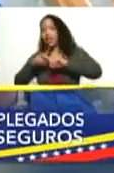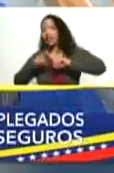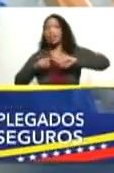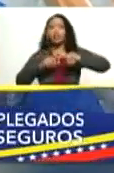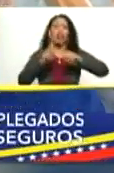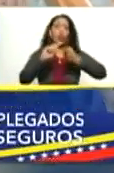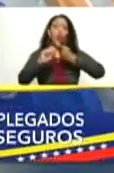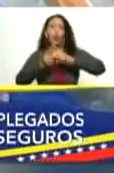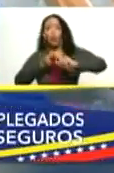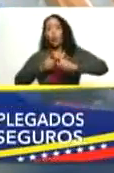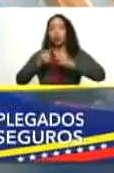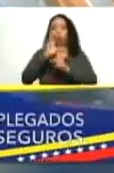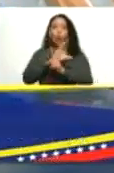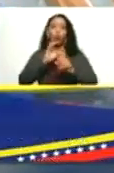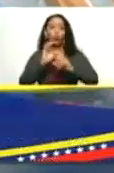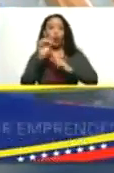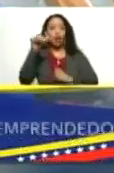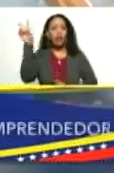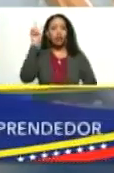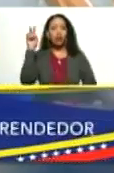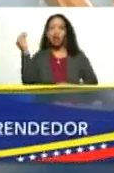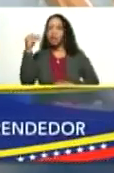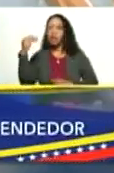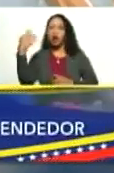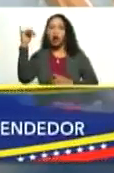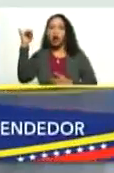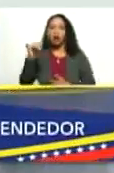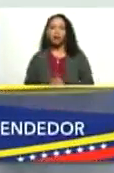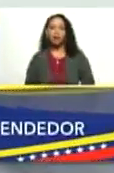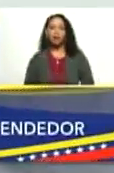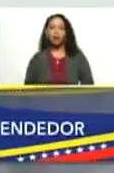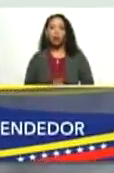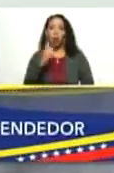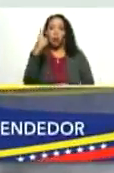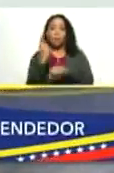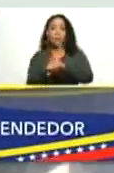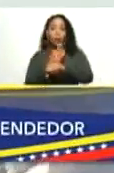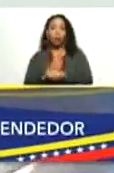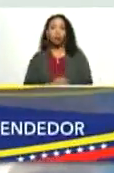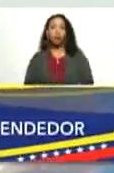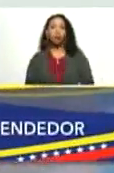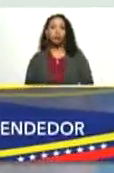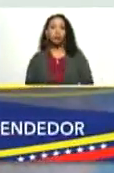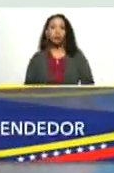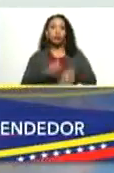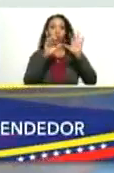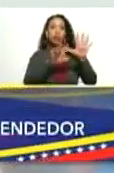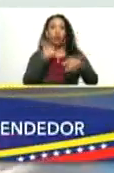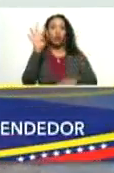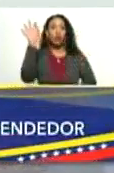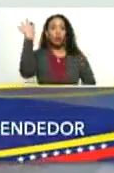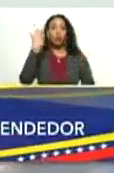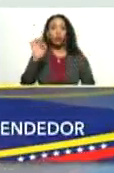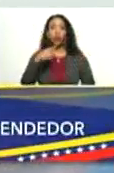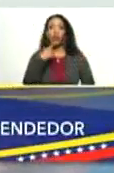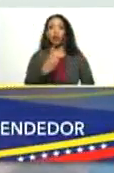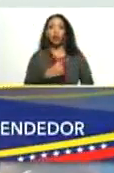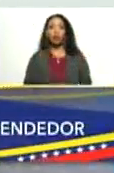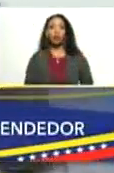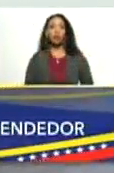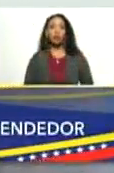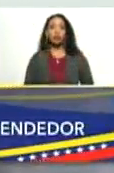diversidad de la cultura venezolana. ¿Qué más tienes, Ali, ahí? Te queda un minuto. Ajá, 84% señaló,